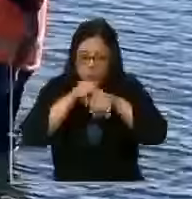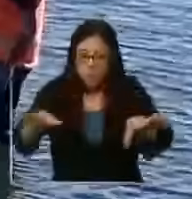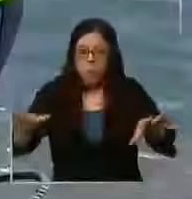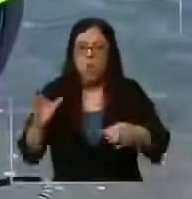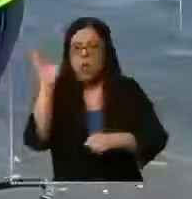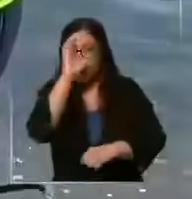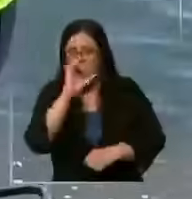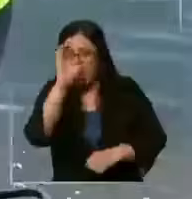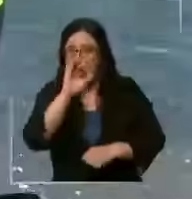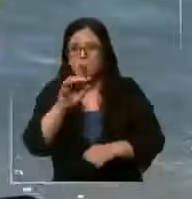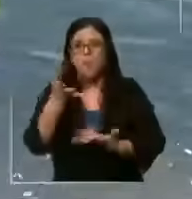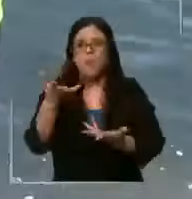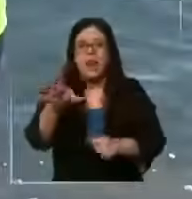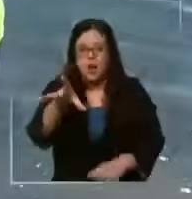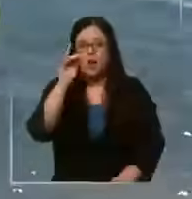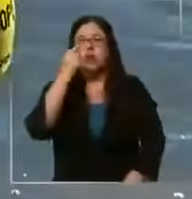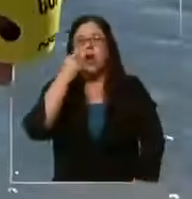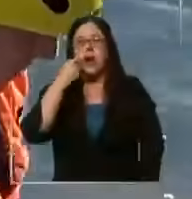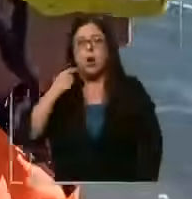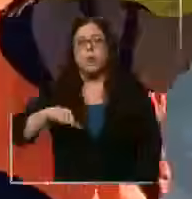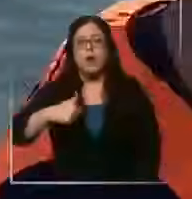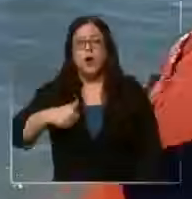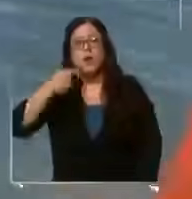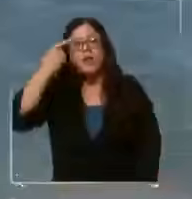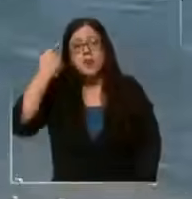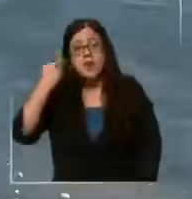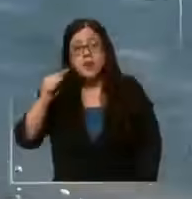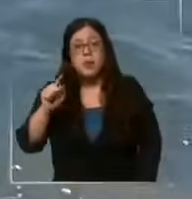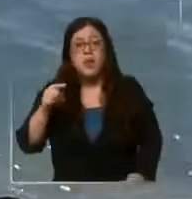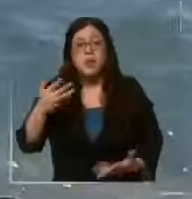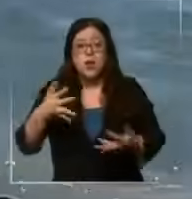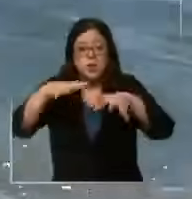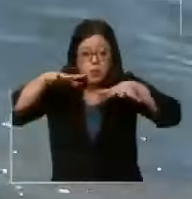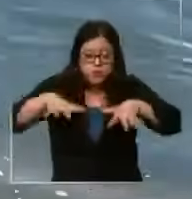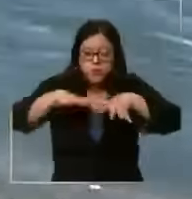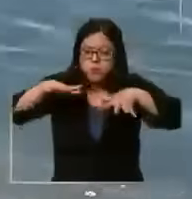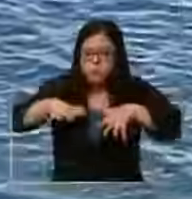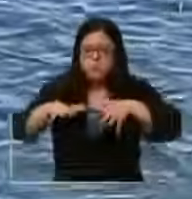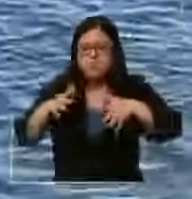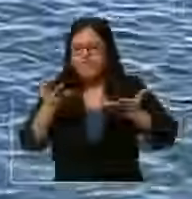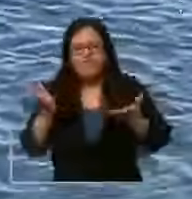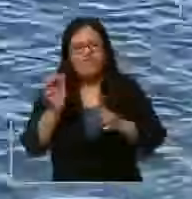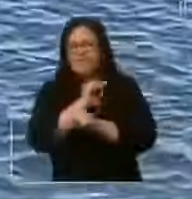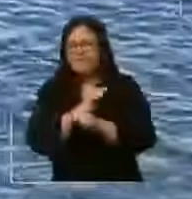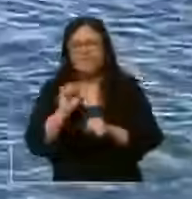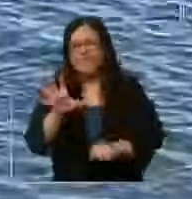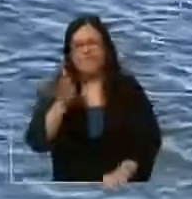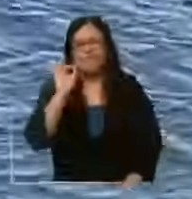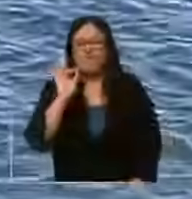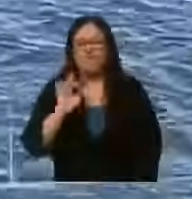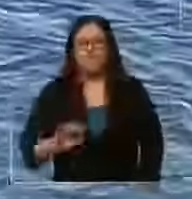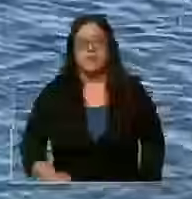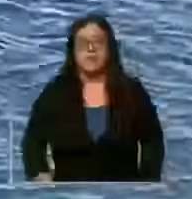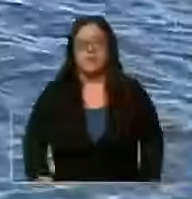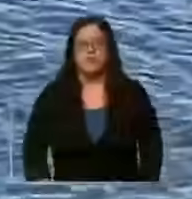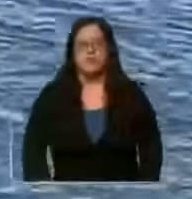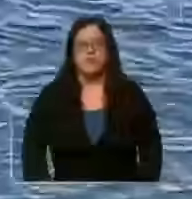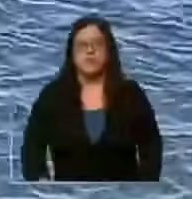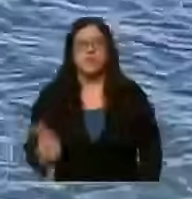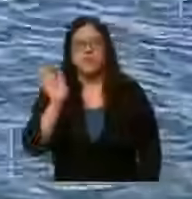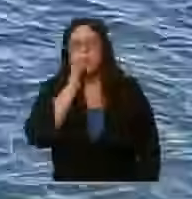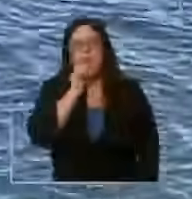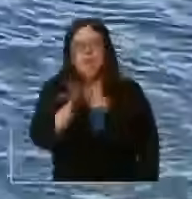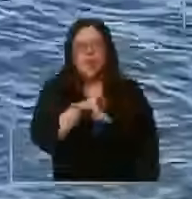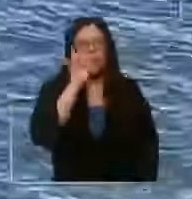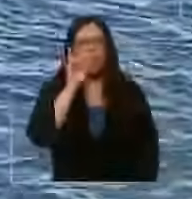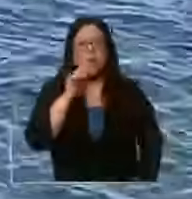para encontrar a este joven padre. Sin embargo, las labores, aunque han sido intensas, no han dado resultados. Sin resultados positivos hasta el